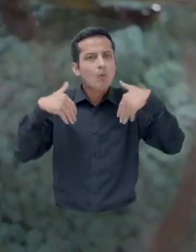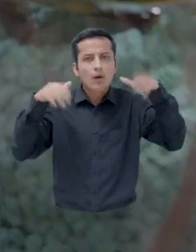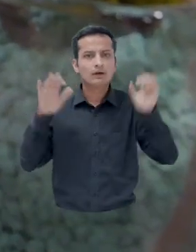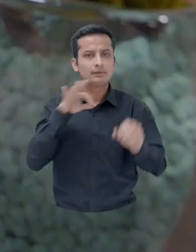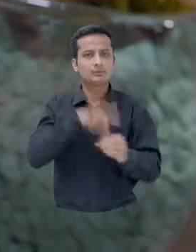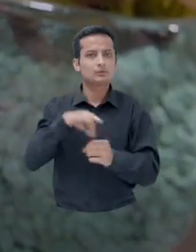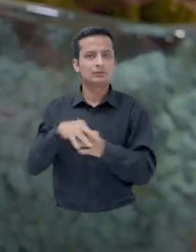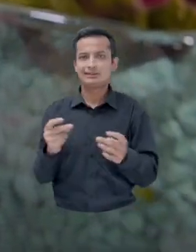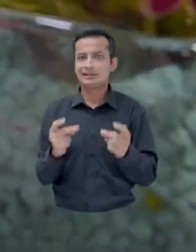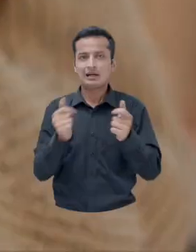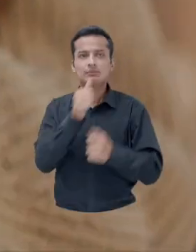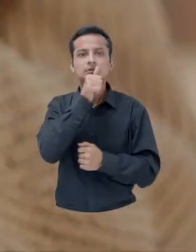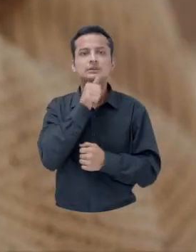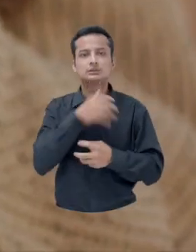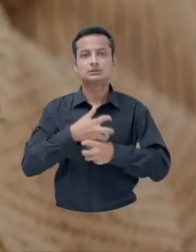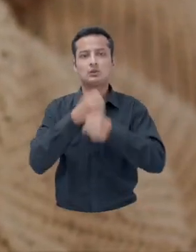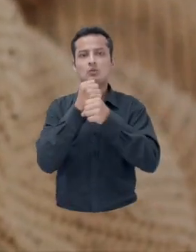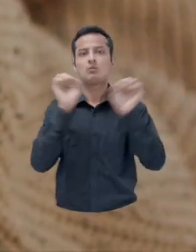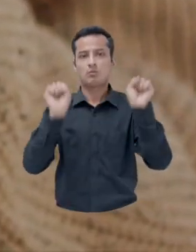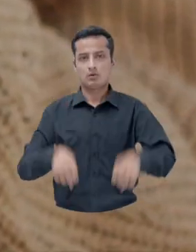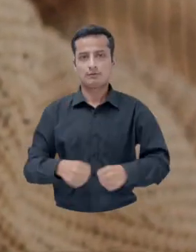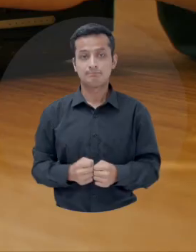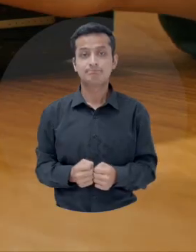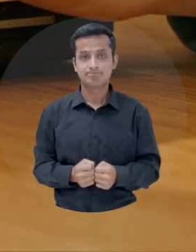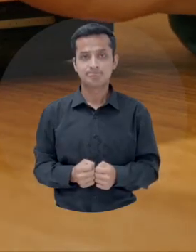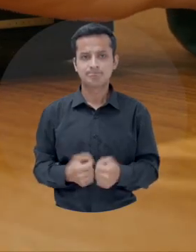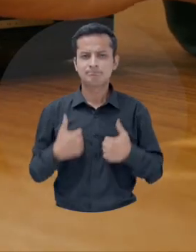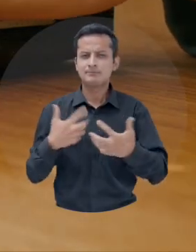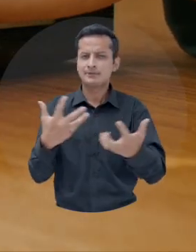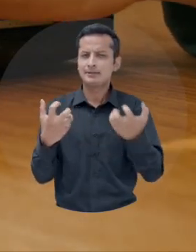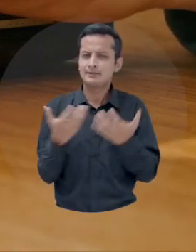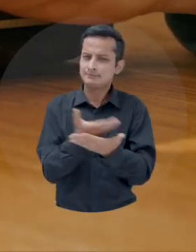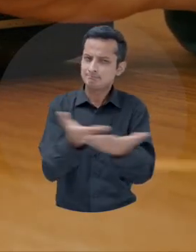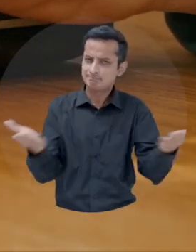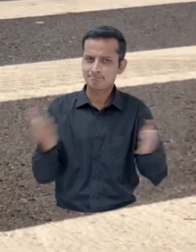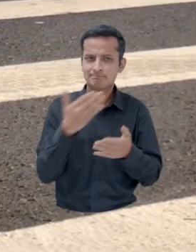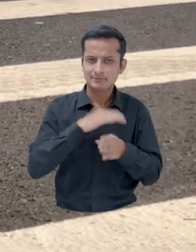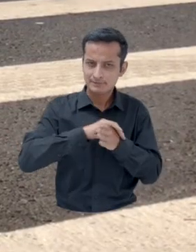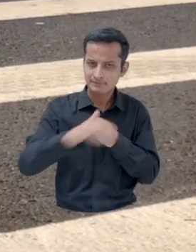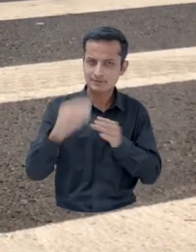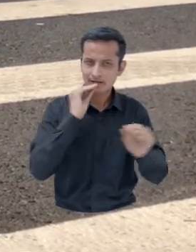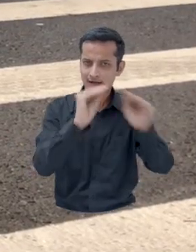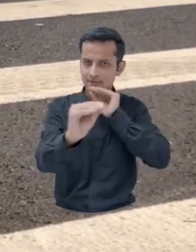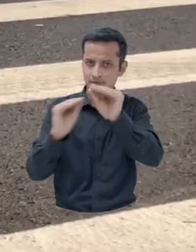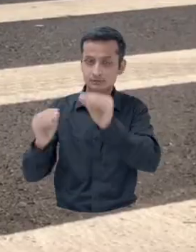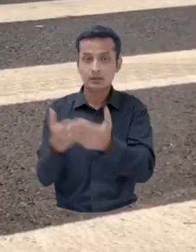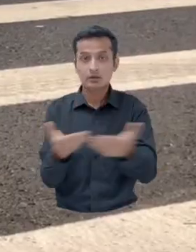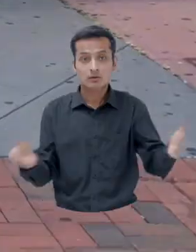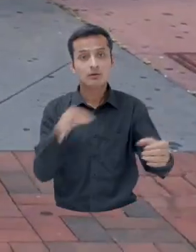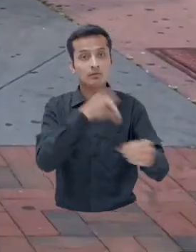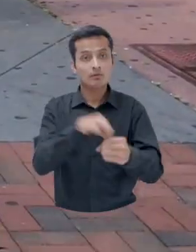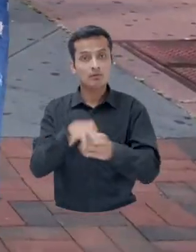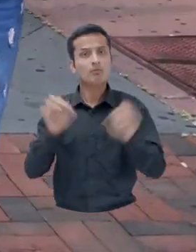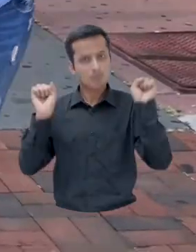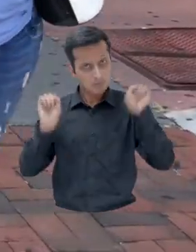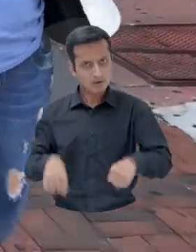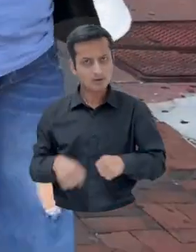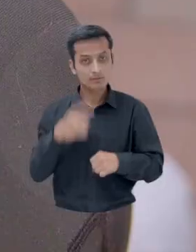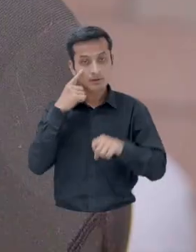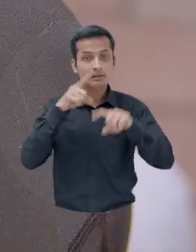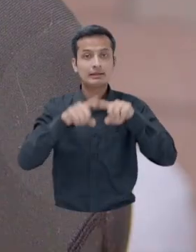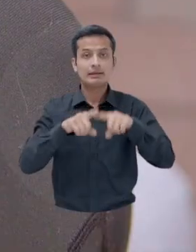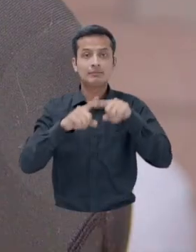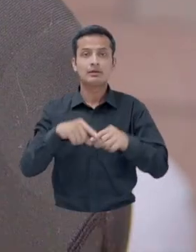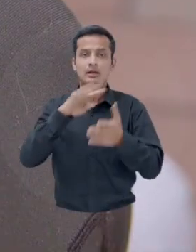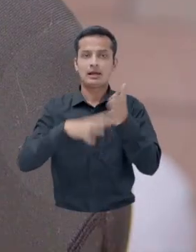los electores puedan elegir de manera directa, secreta y segura. Invito a nuestros compatriotas que habitan en el exterior a ejercer su derecho